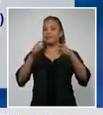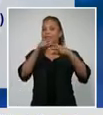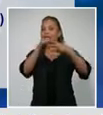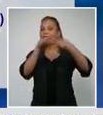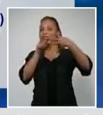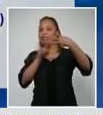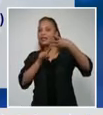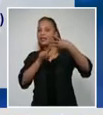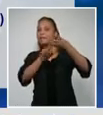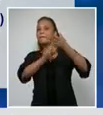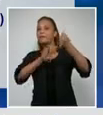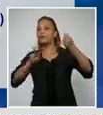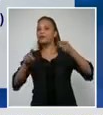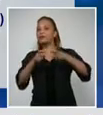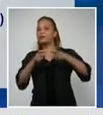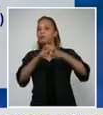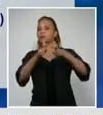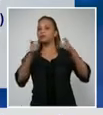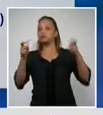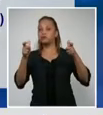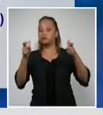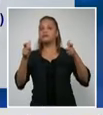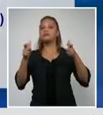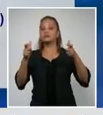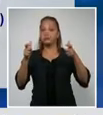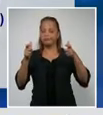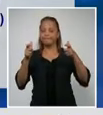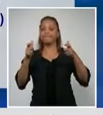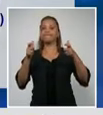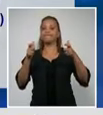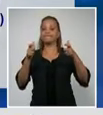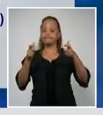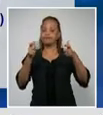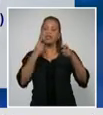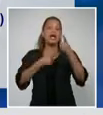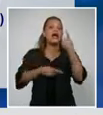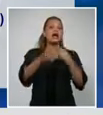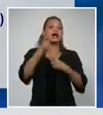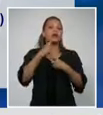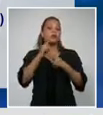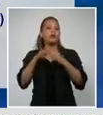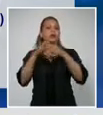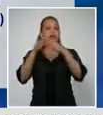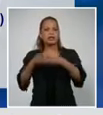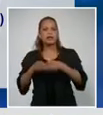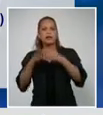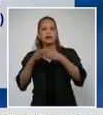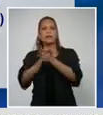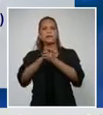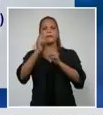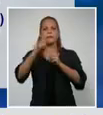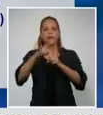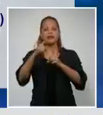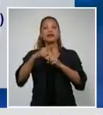provincias, que algunas de ellas, como Granma y Matanzas había logrado controlar